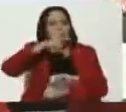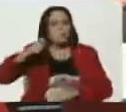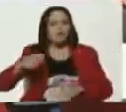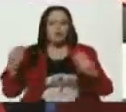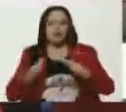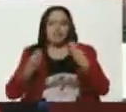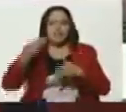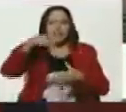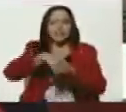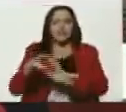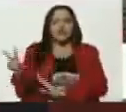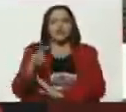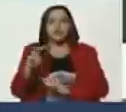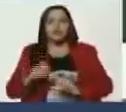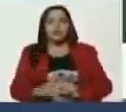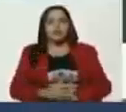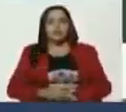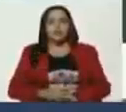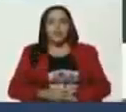patria, a